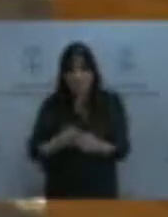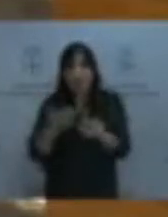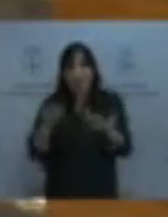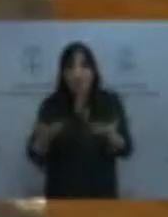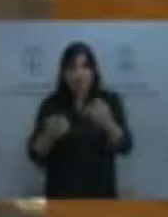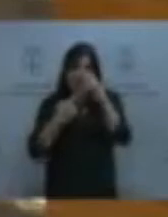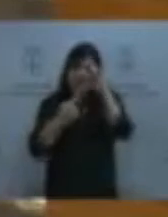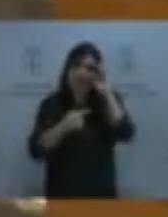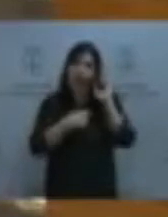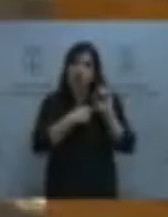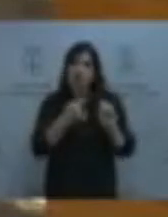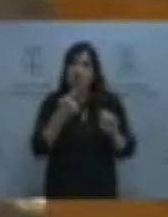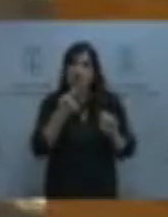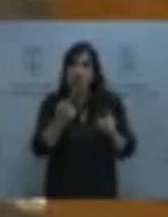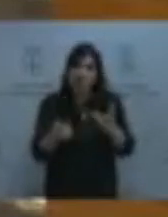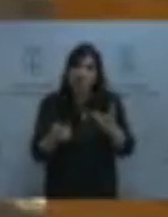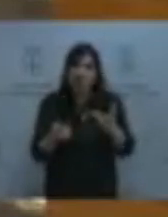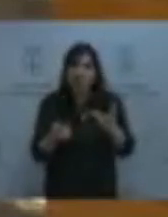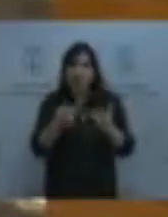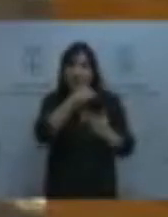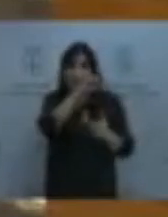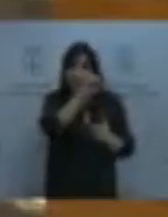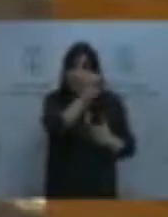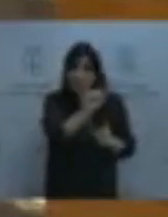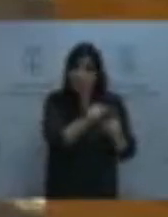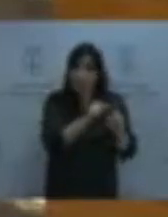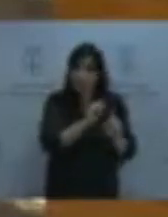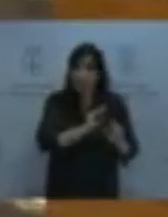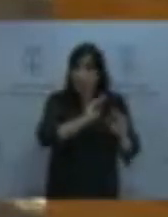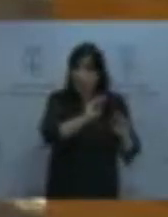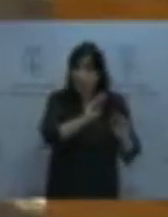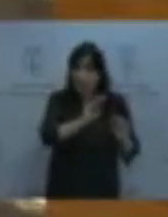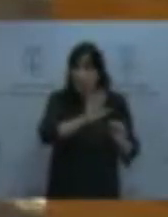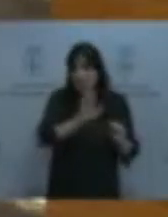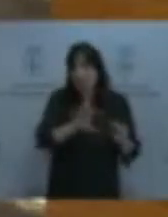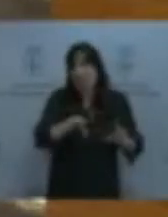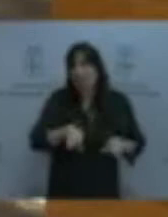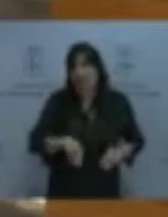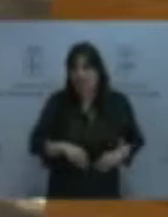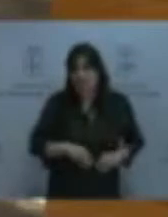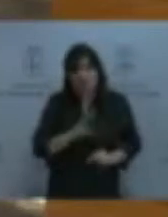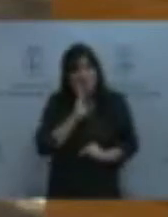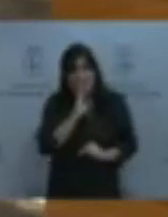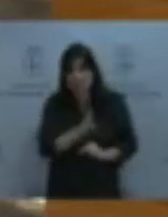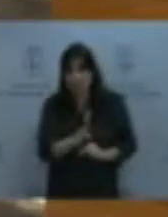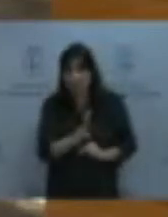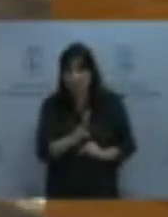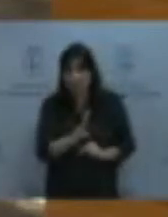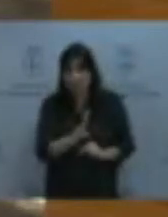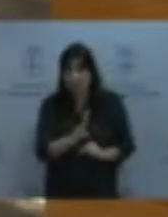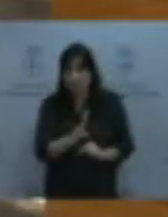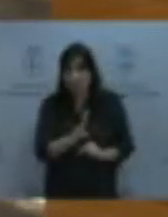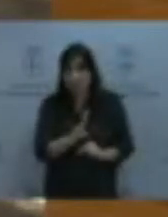pretensiones de HITPA ante Telecable. De manera inmediata se procederá ya en la primera facturación posterior a